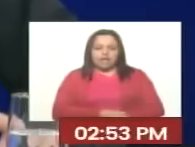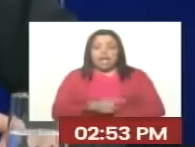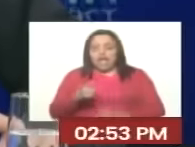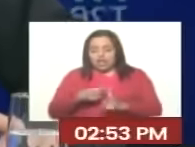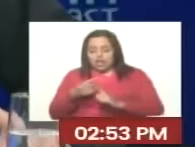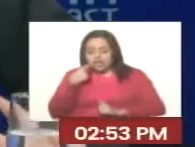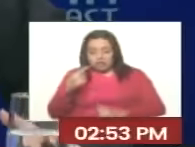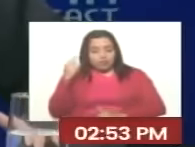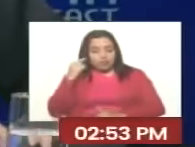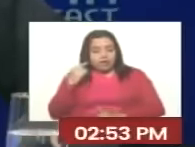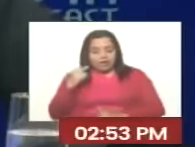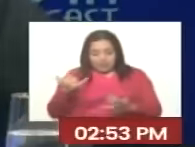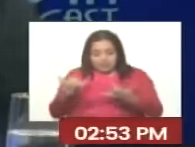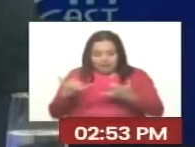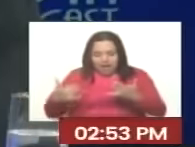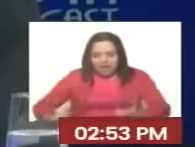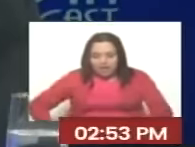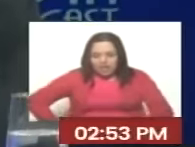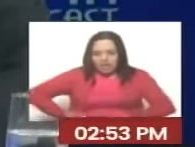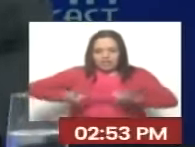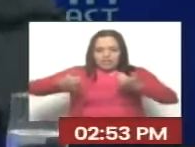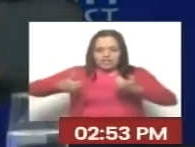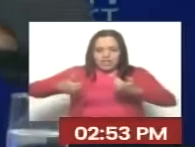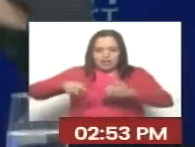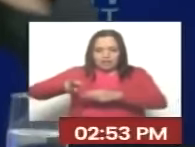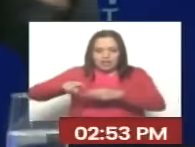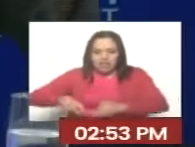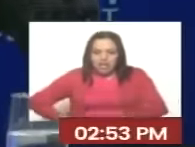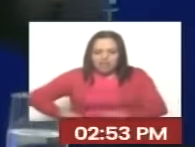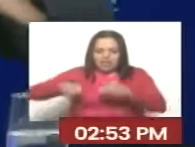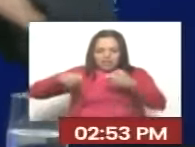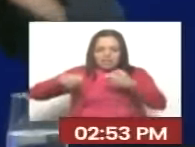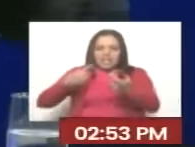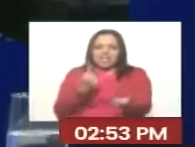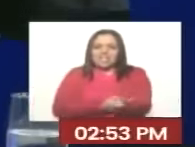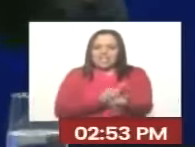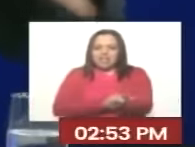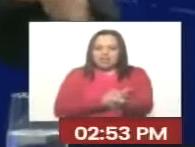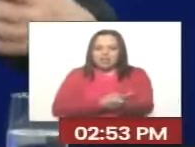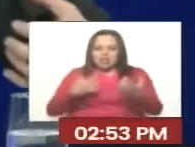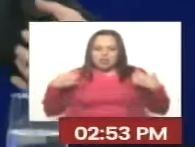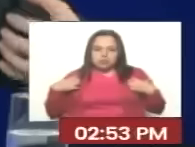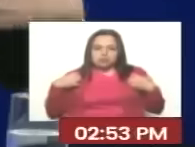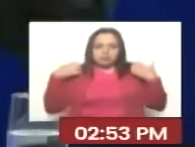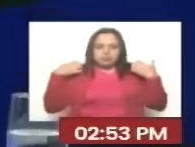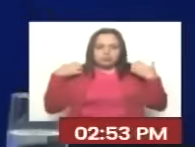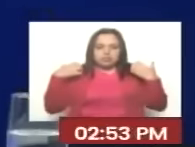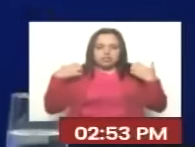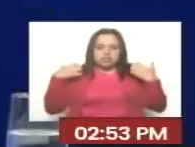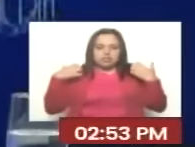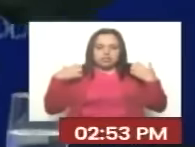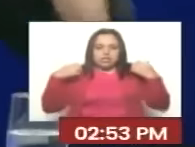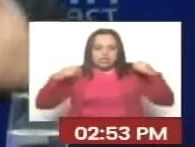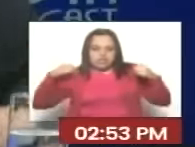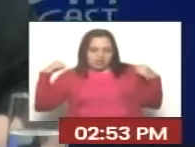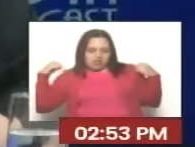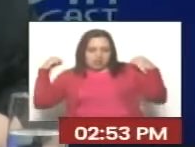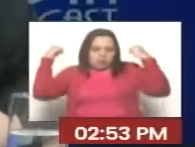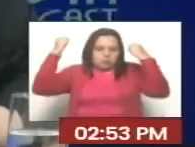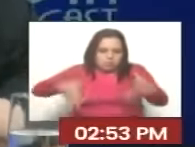levanta, ella lo levanta por las piernas y el hermano por el tórax y lo lanzan al